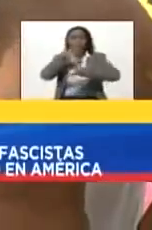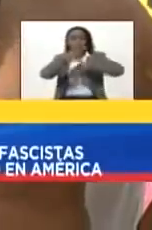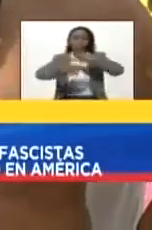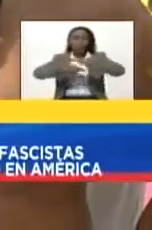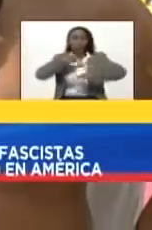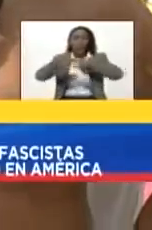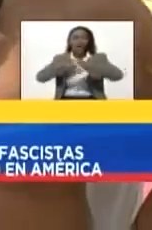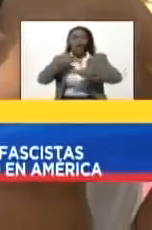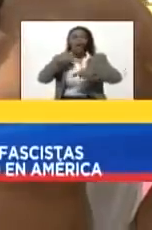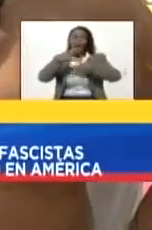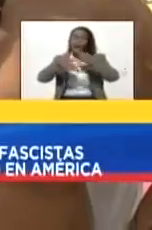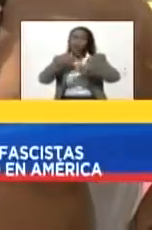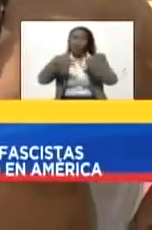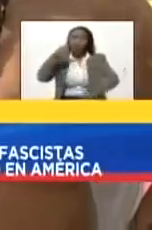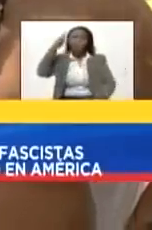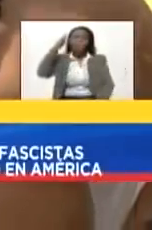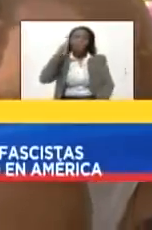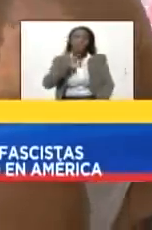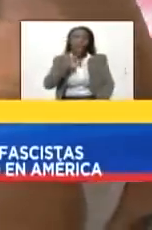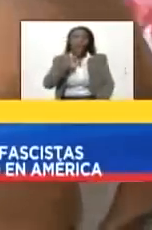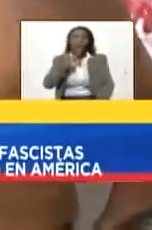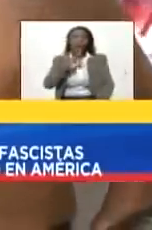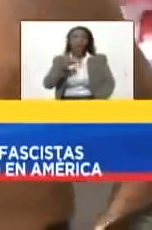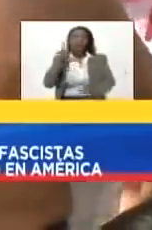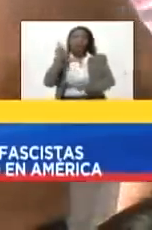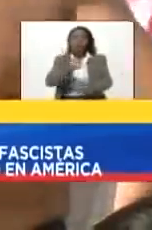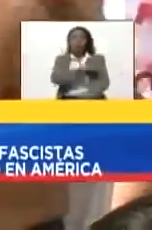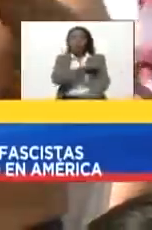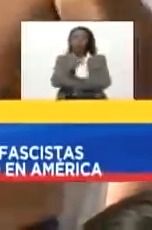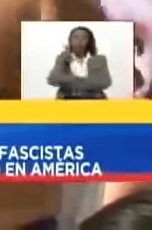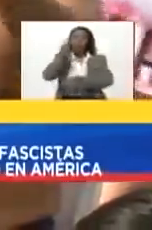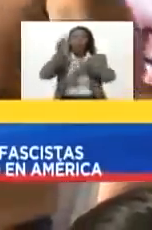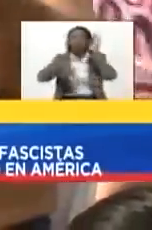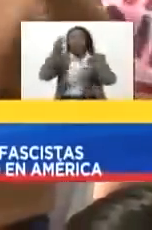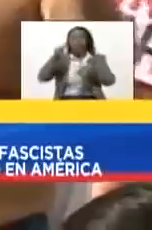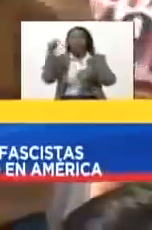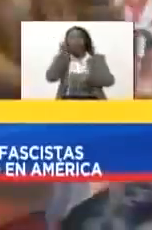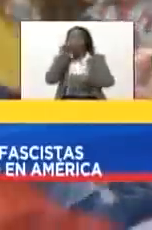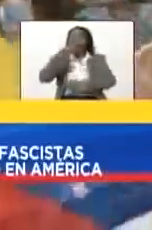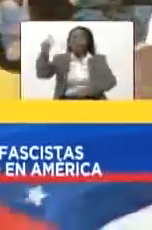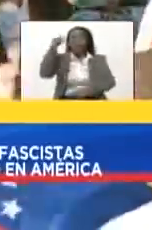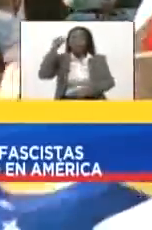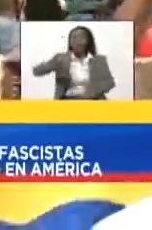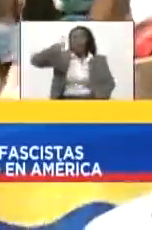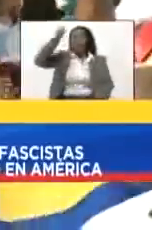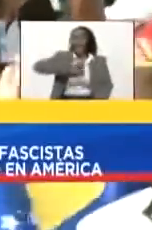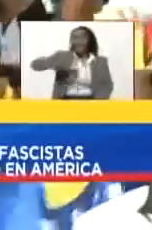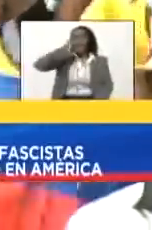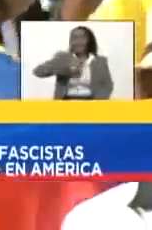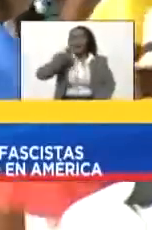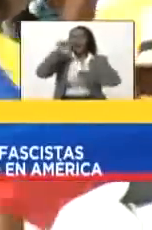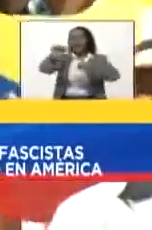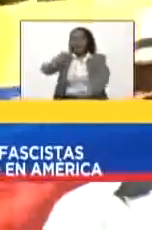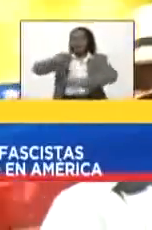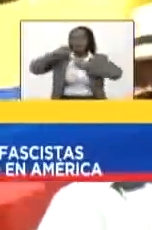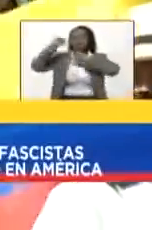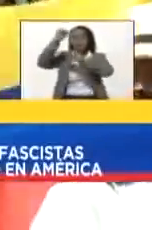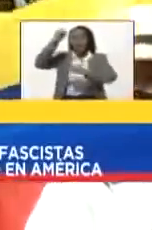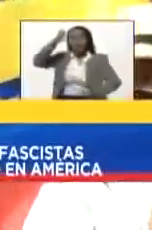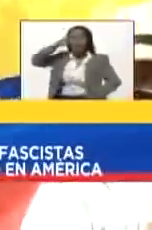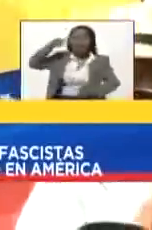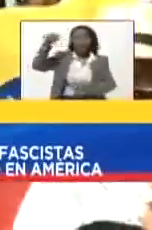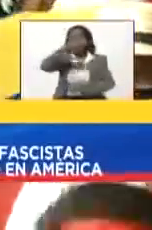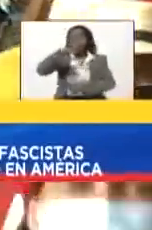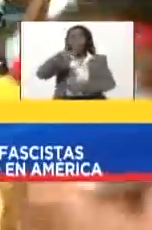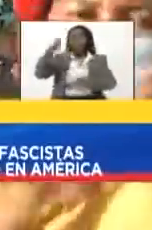revolución, la revolución bolivariana, que decretó el 12 de octubre el día de la resistencia heroica de los